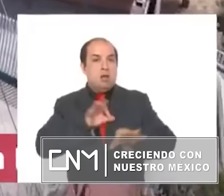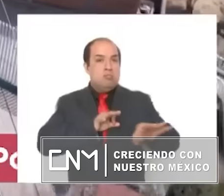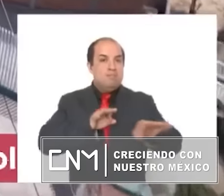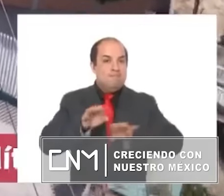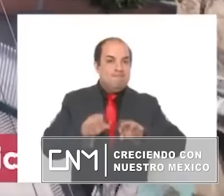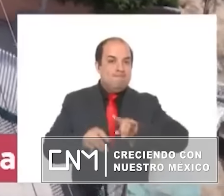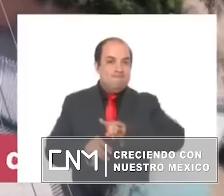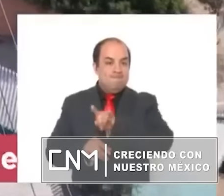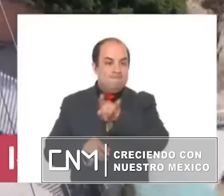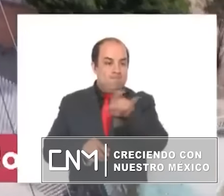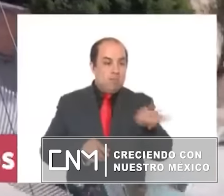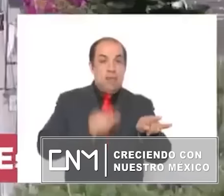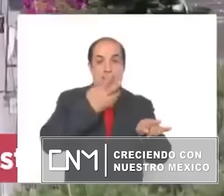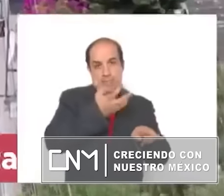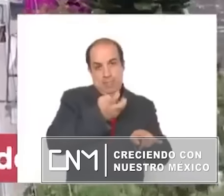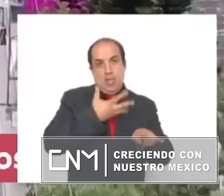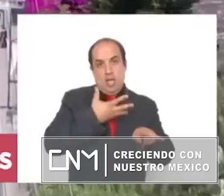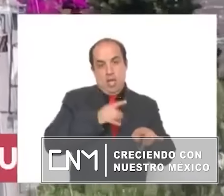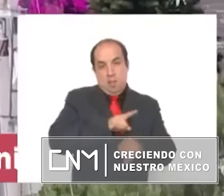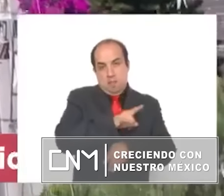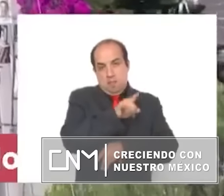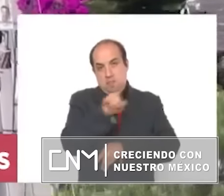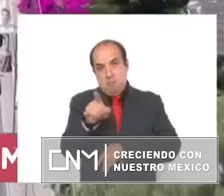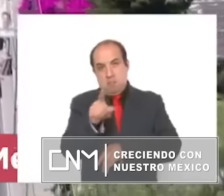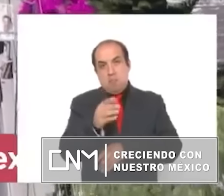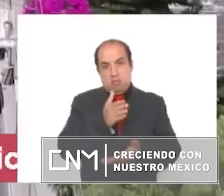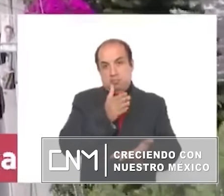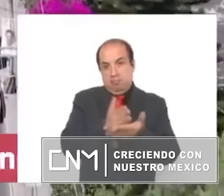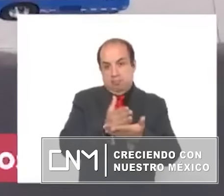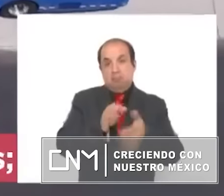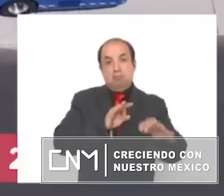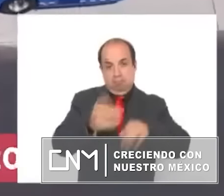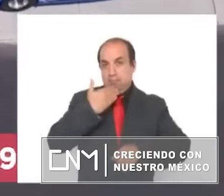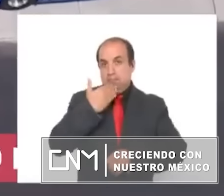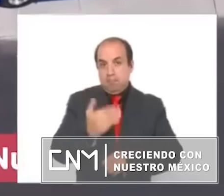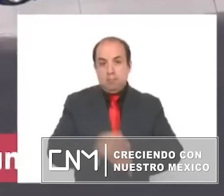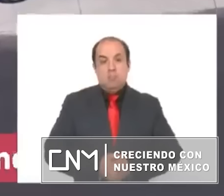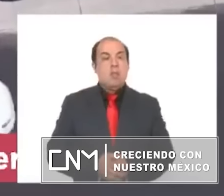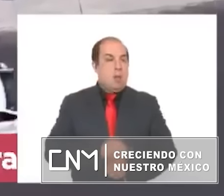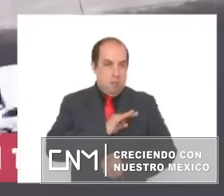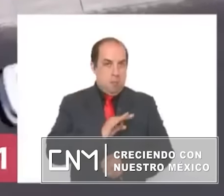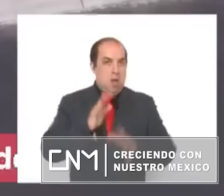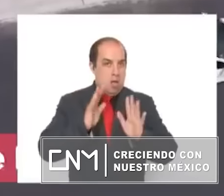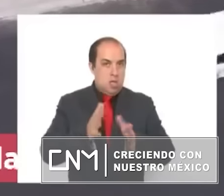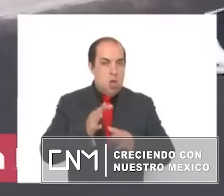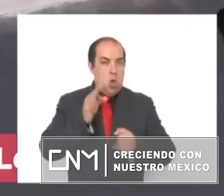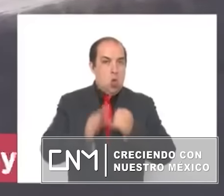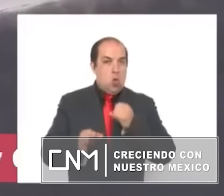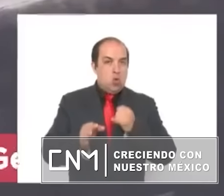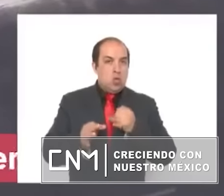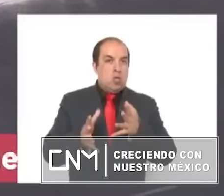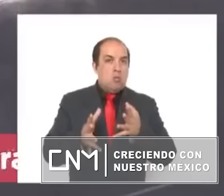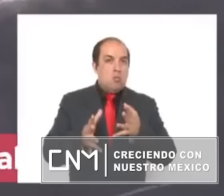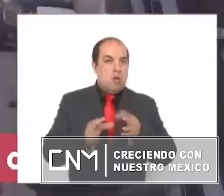que queda en curva la estación. Operó muy bien y eso nos permitió ya los últimos detalles de ajuste